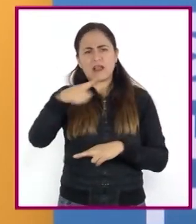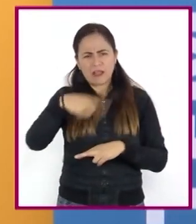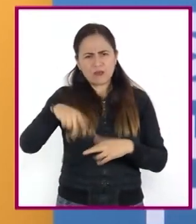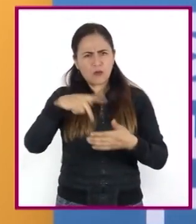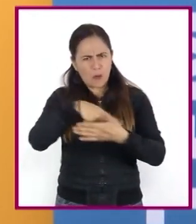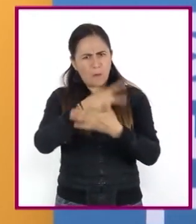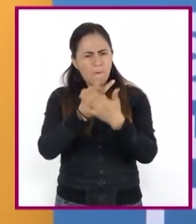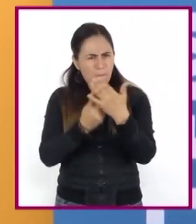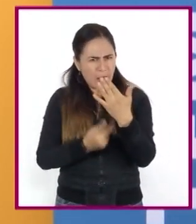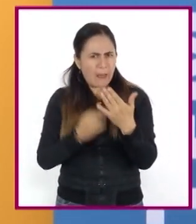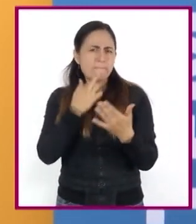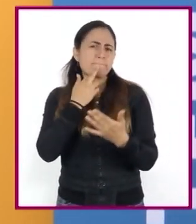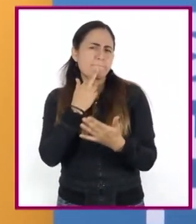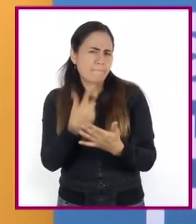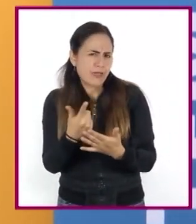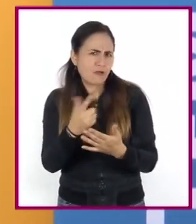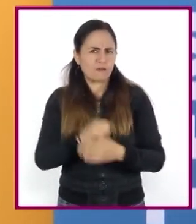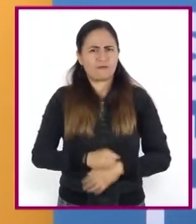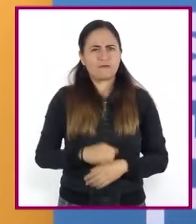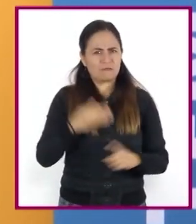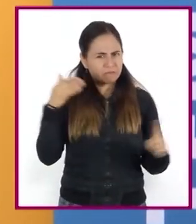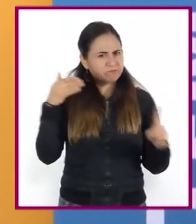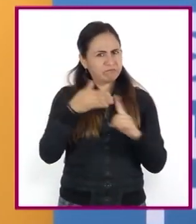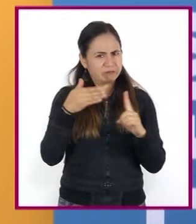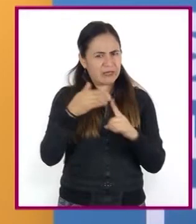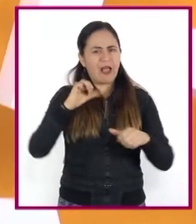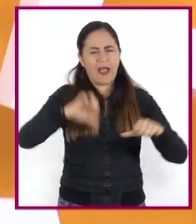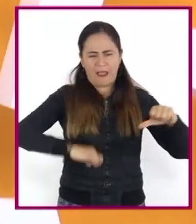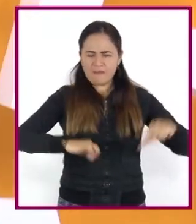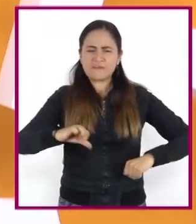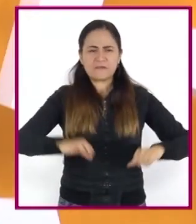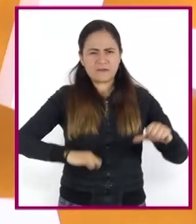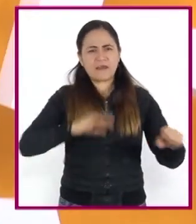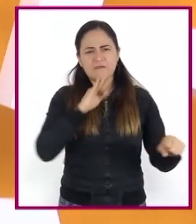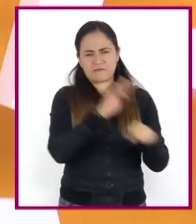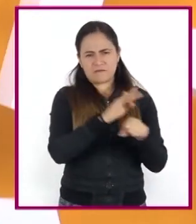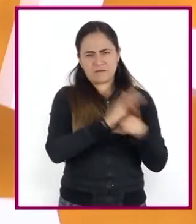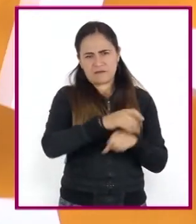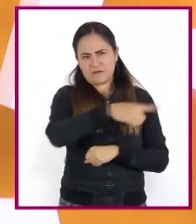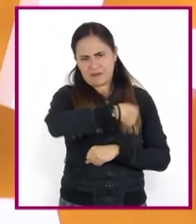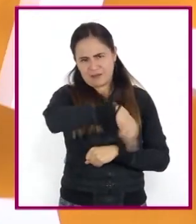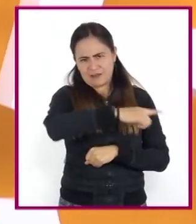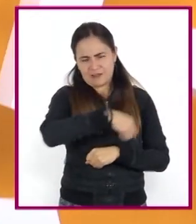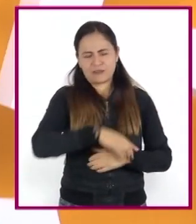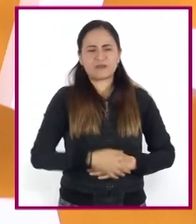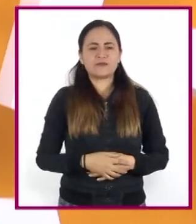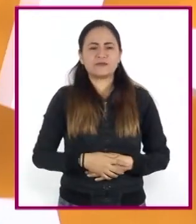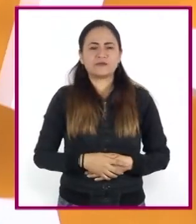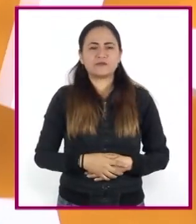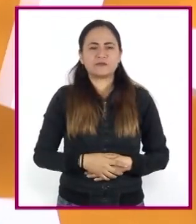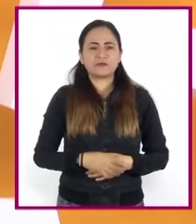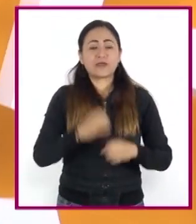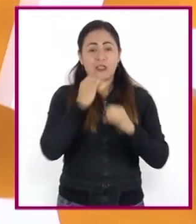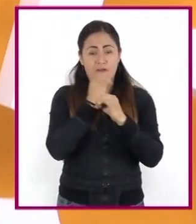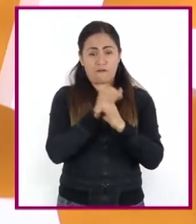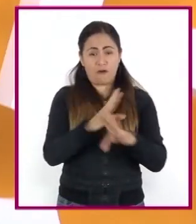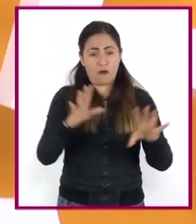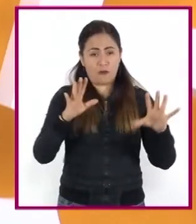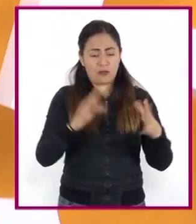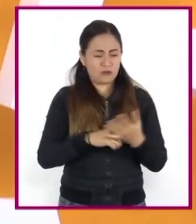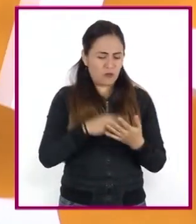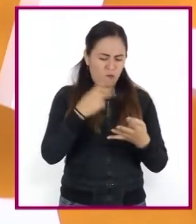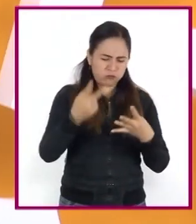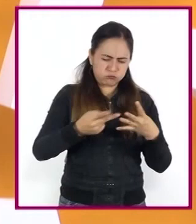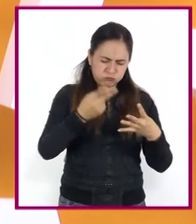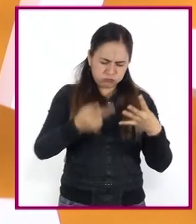planeación más adecuada de sus respectivas actividades. Por ejemplo, gracias a la información recolectada